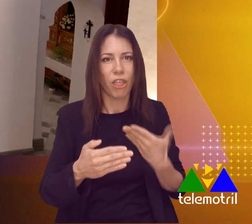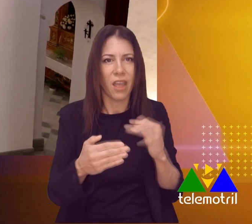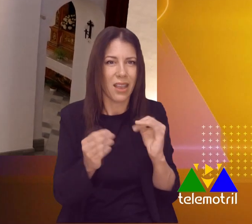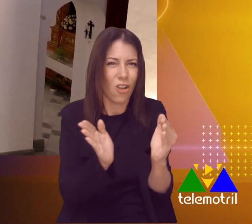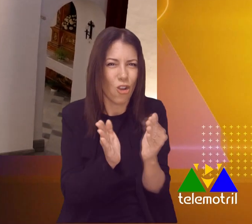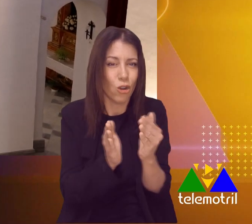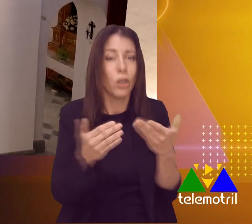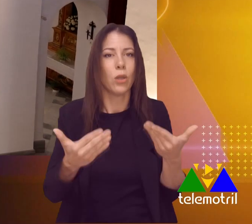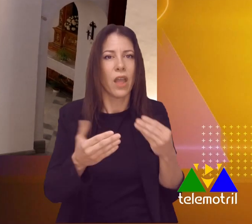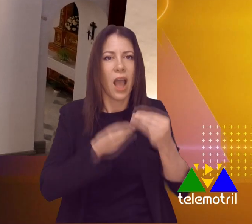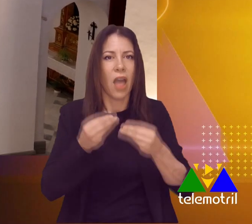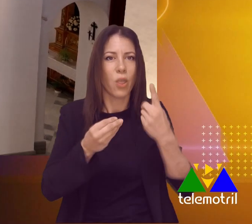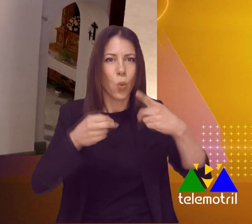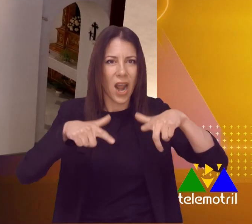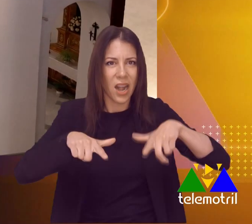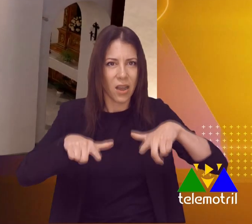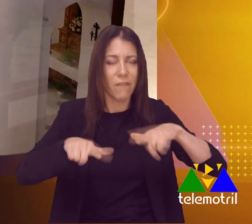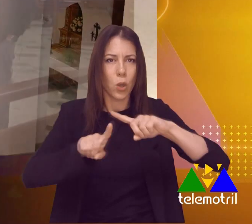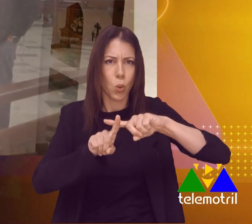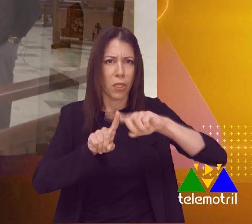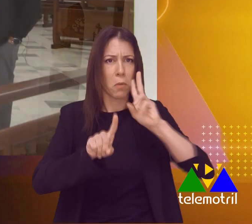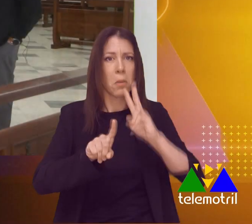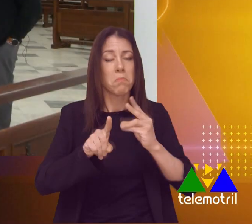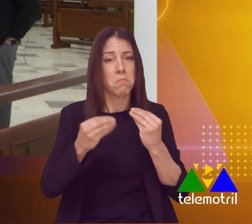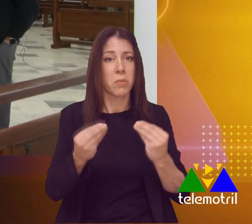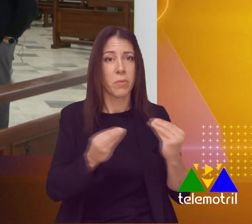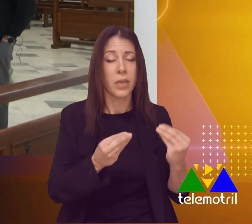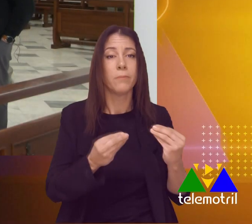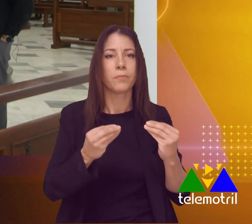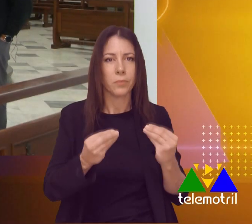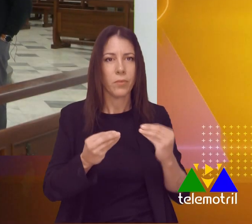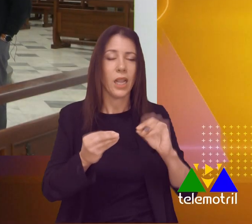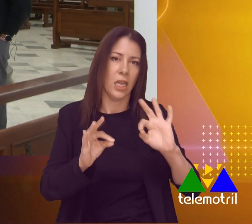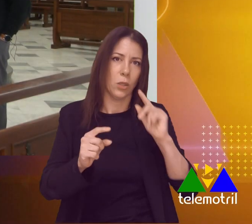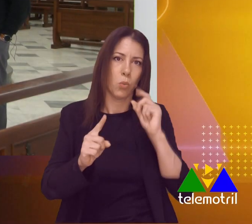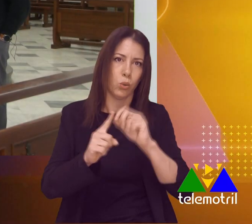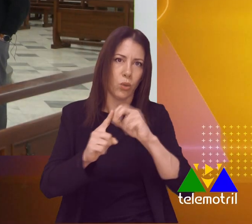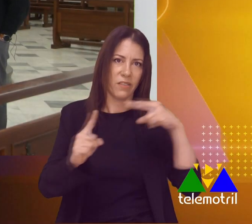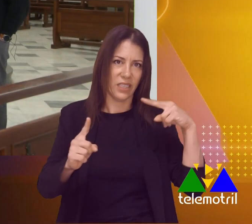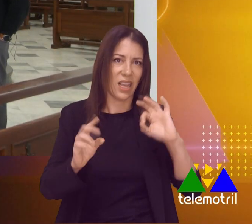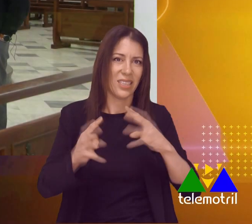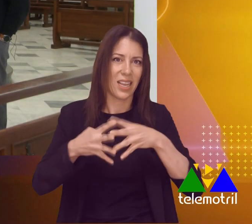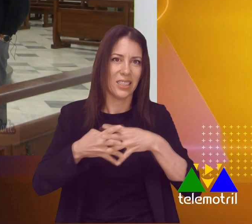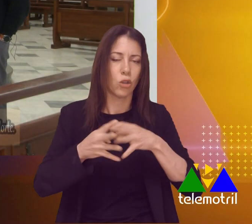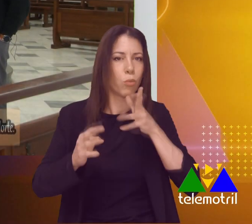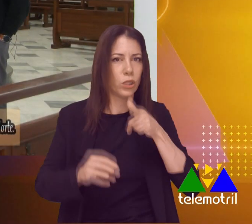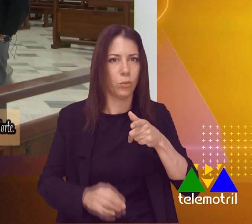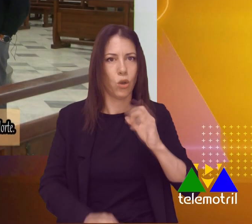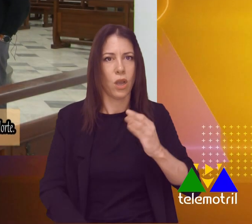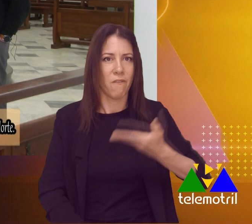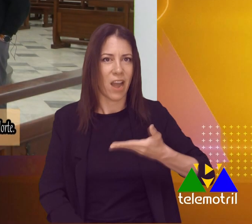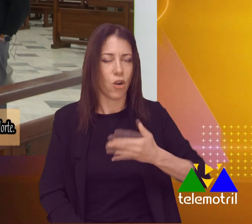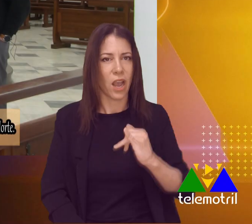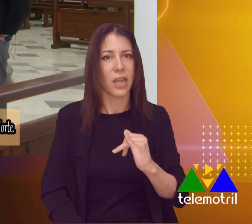caso es que hace una nave crucero bastante bien desarrollada desde el punto de vista arquitectónico, que tiene un gran valor desde el punto de vista